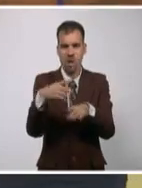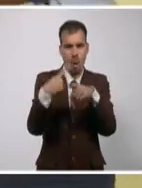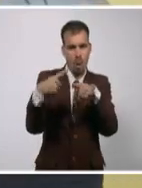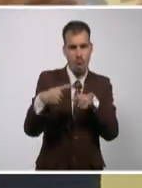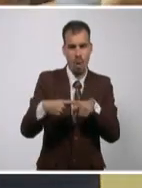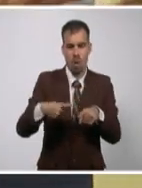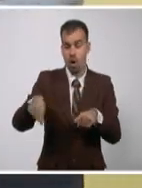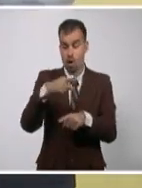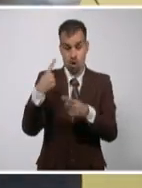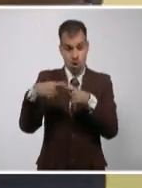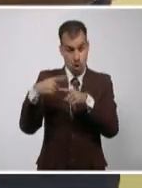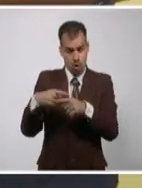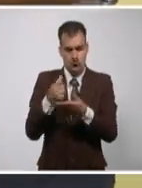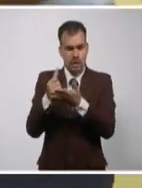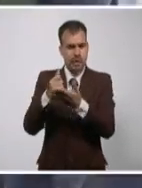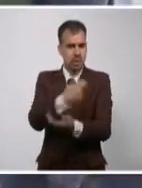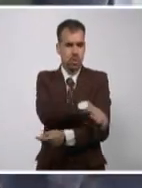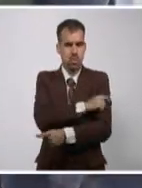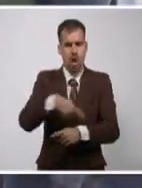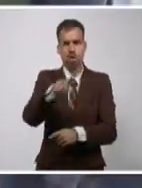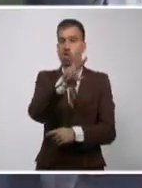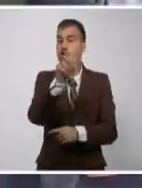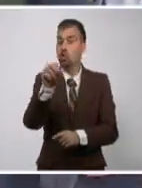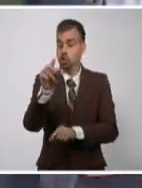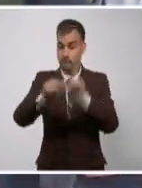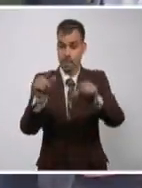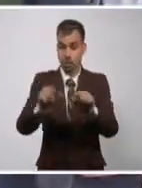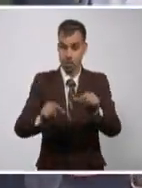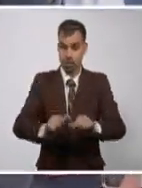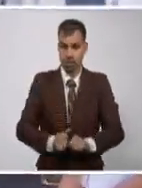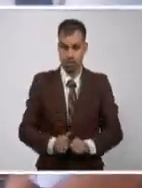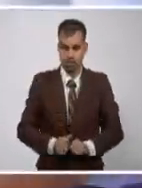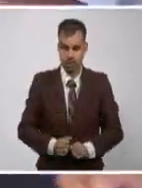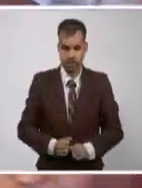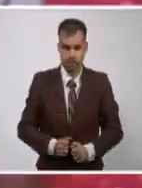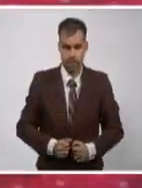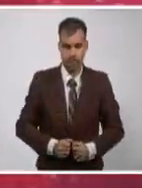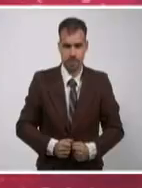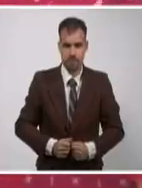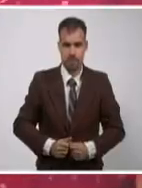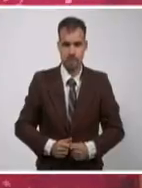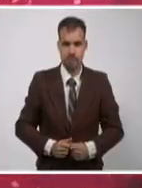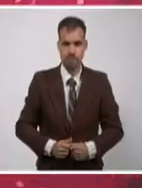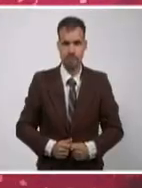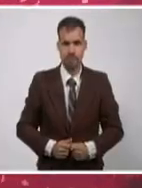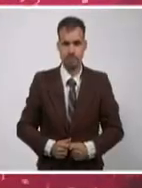última con más de 200 usuarios. Eduardo Cedeño Milán, Sistema Informativo de la Televisión Cubana.